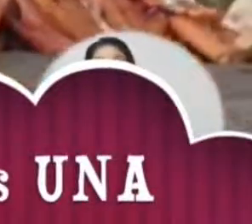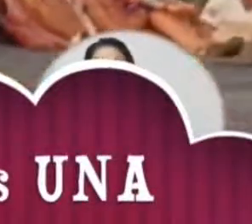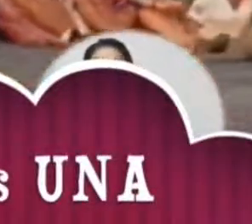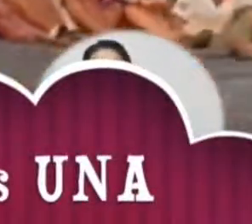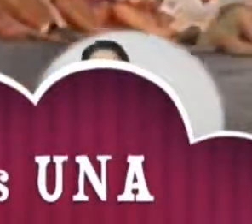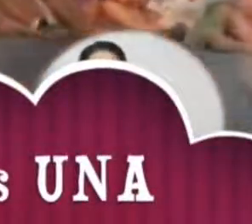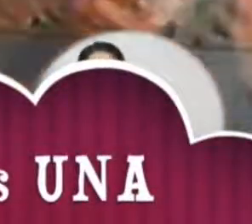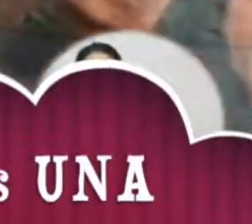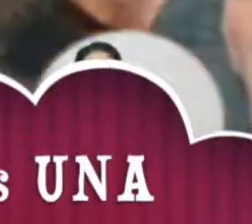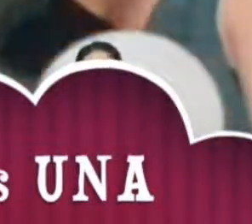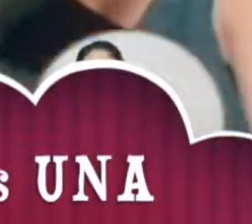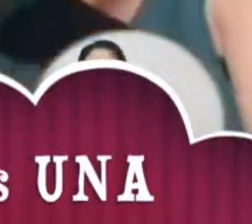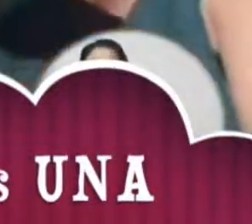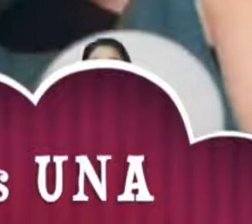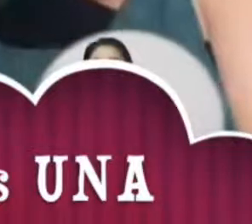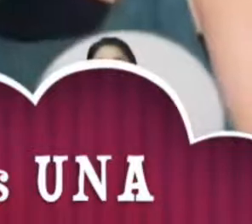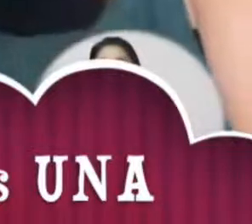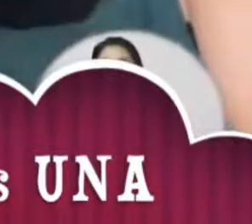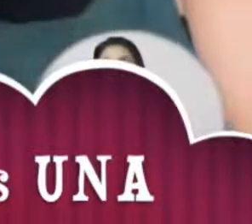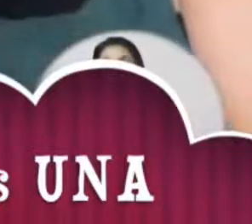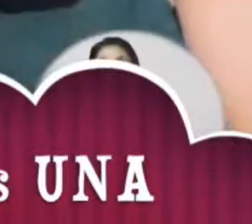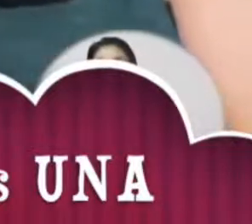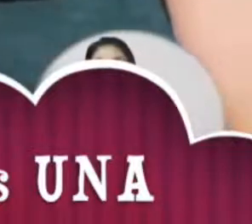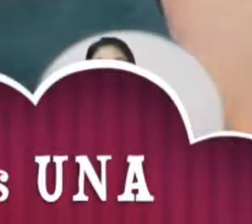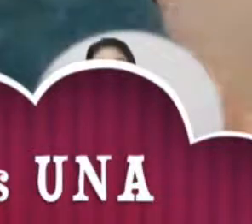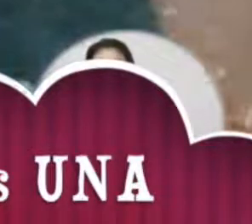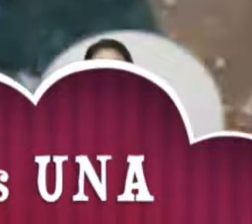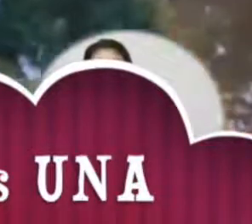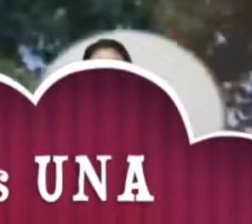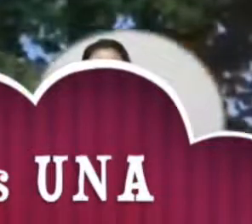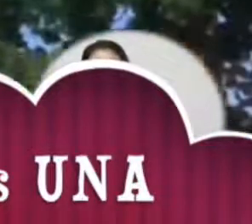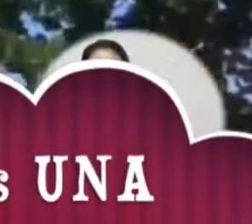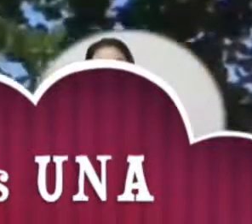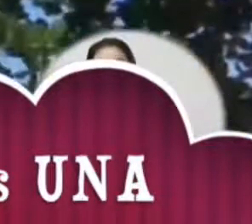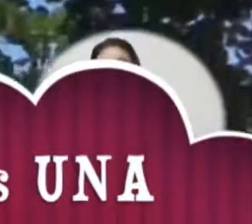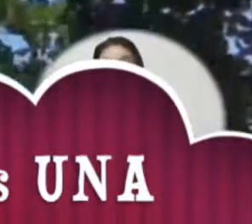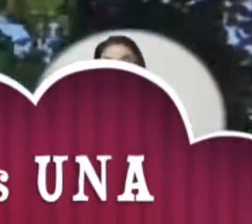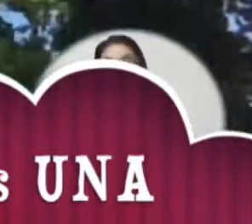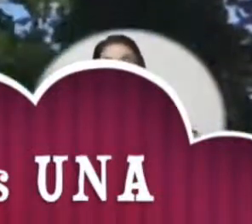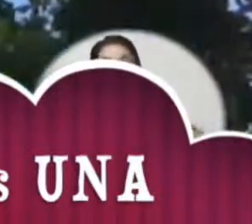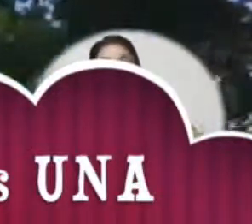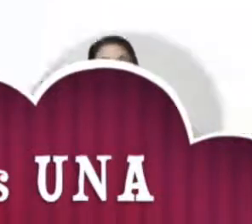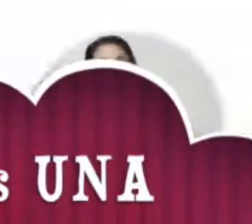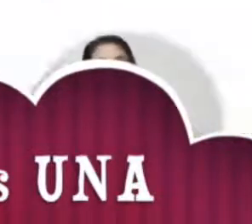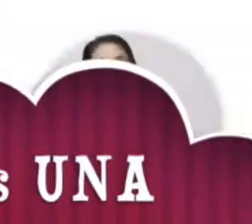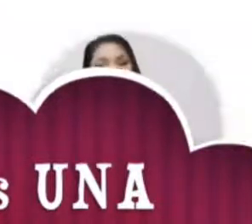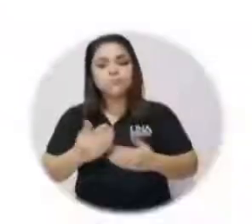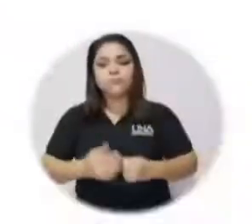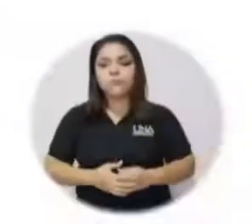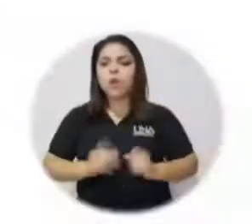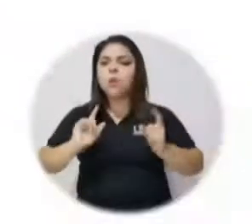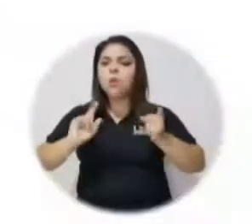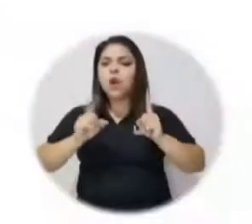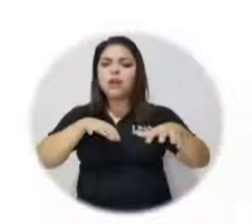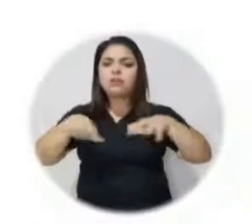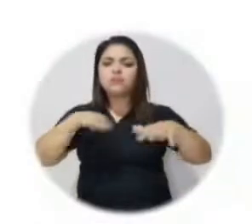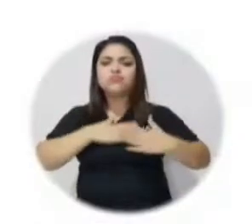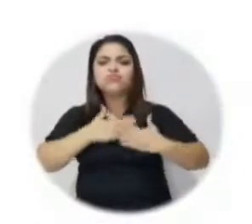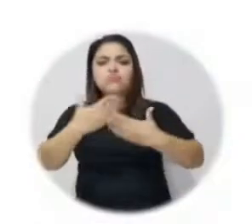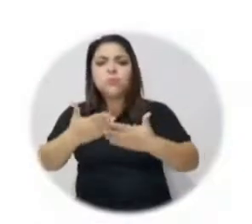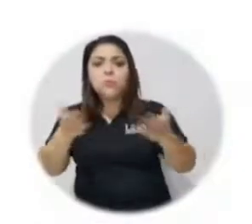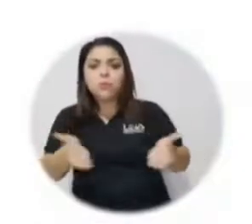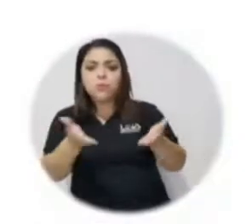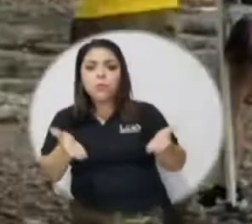formación académica, personal y social de la población estudiantil a través de acciones solidarias. ¿Y qué tipo de acciones